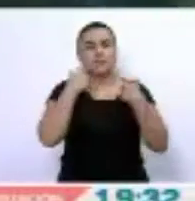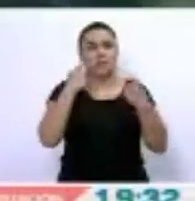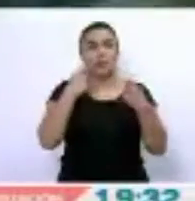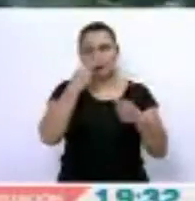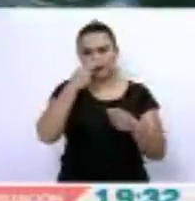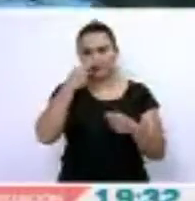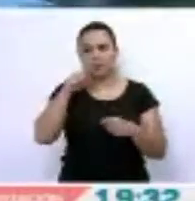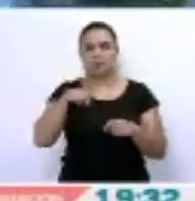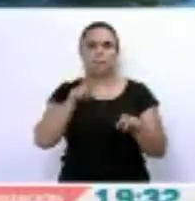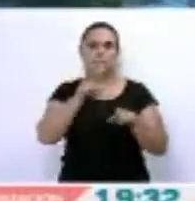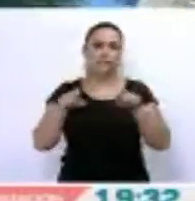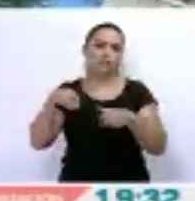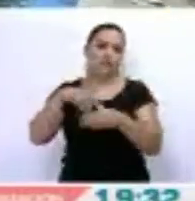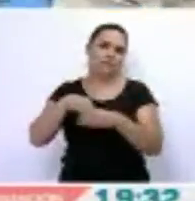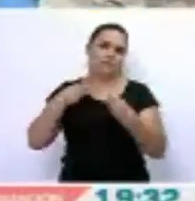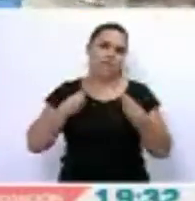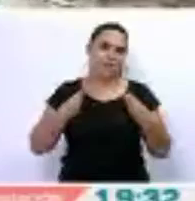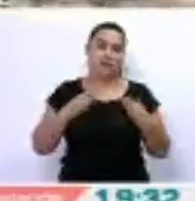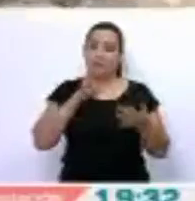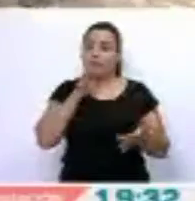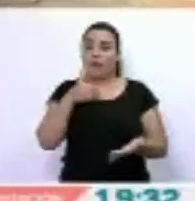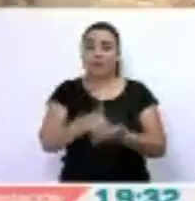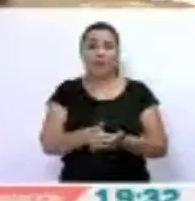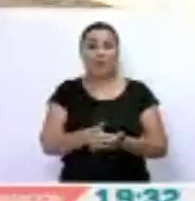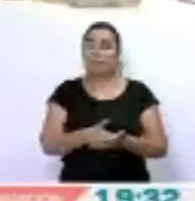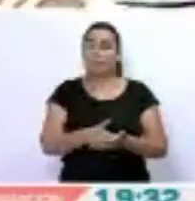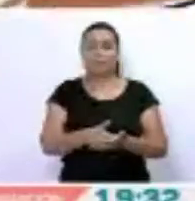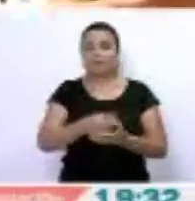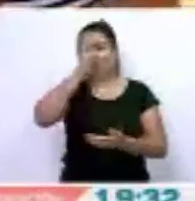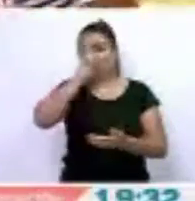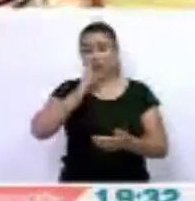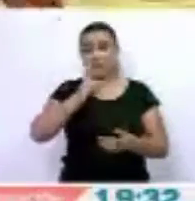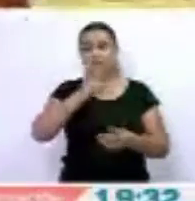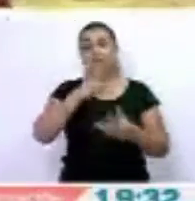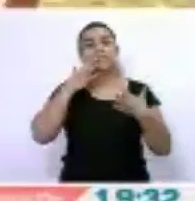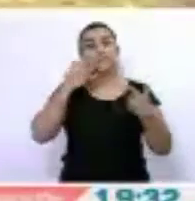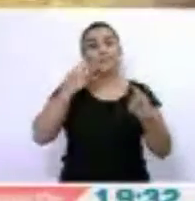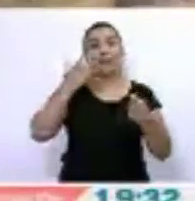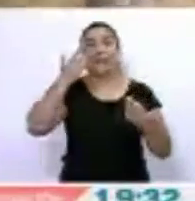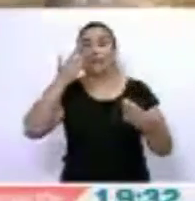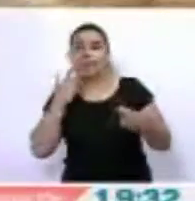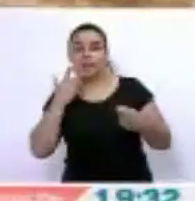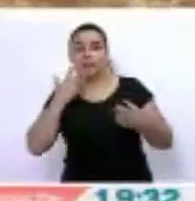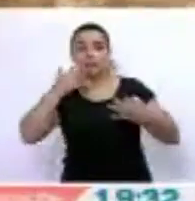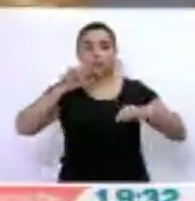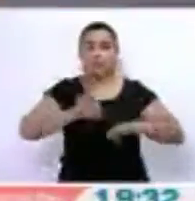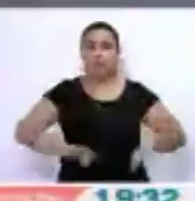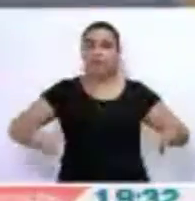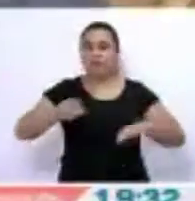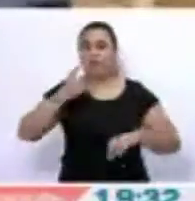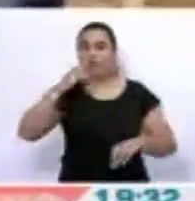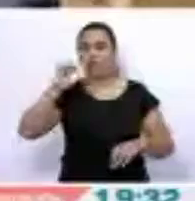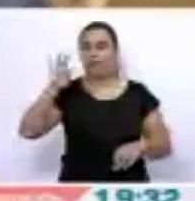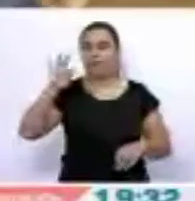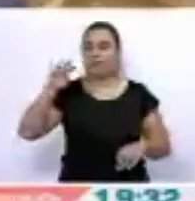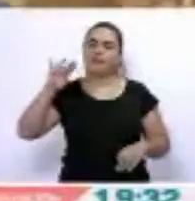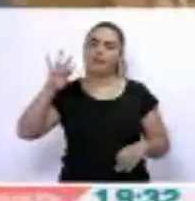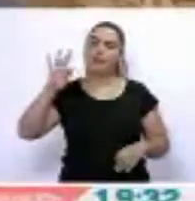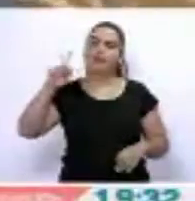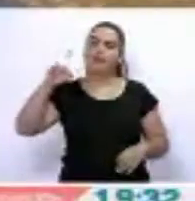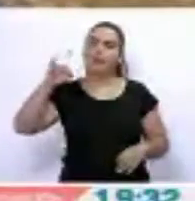de los vecinos, porque por el momento no hay ninguna garantía de salubridad y de higiene y de seguridad para bañarse. Estefanía, buenas tardes. Buenas tardes. Esto es